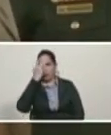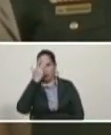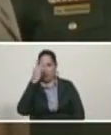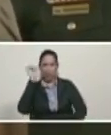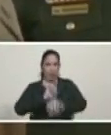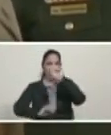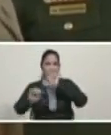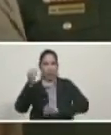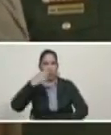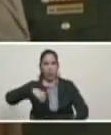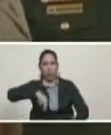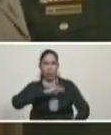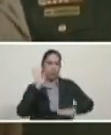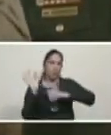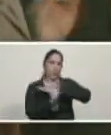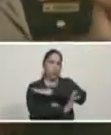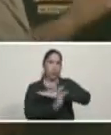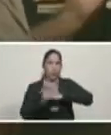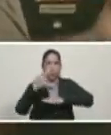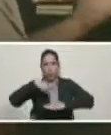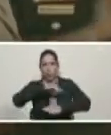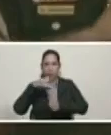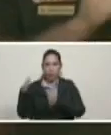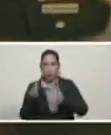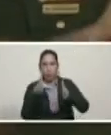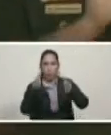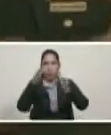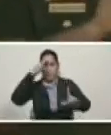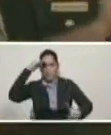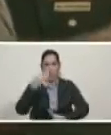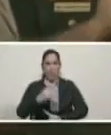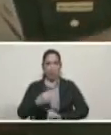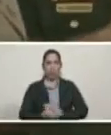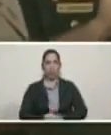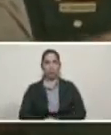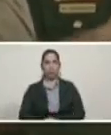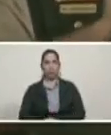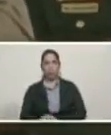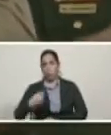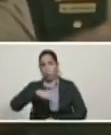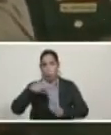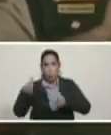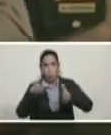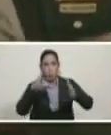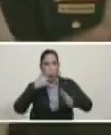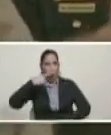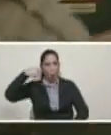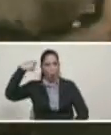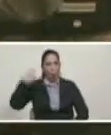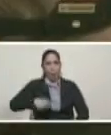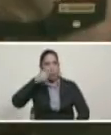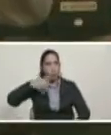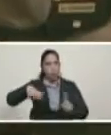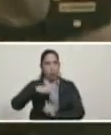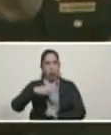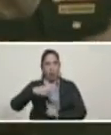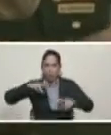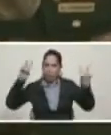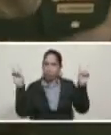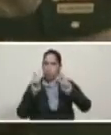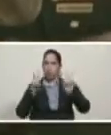nuestra frontera, nuestro destino, militares de la patria, nuestro destino, hombres del pueblo, es la